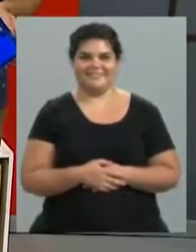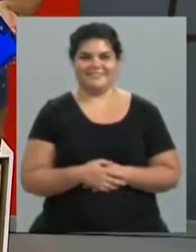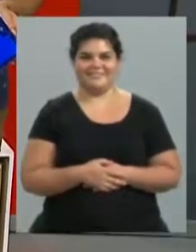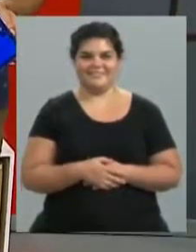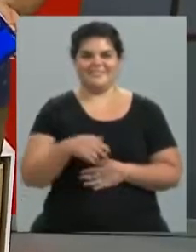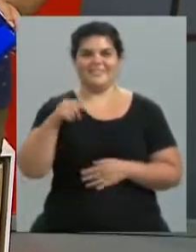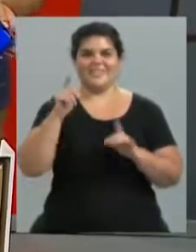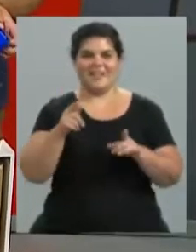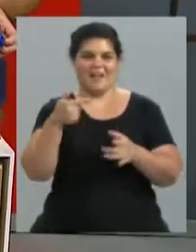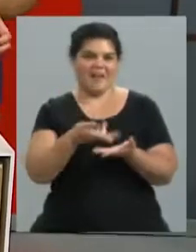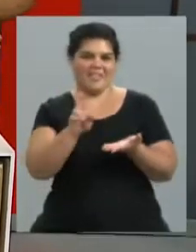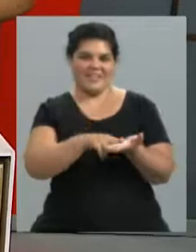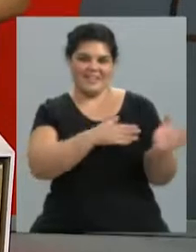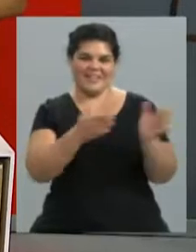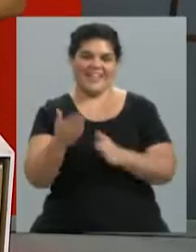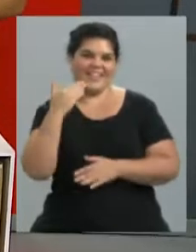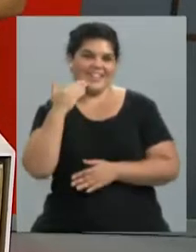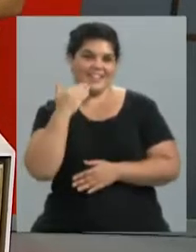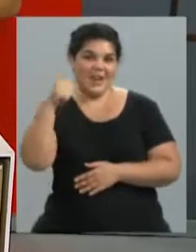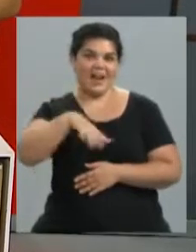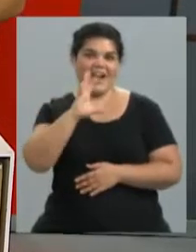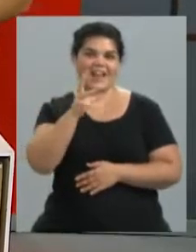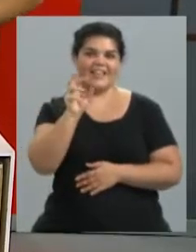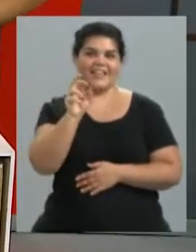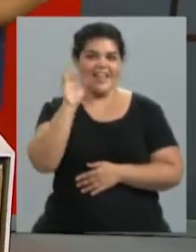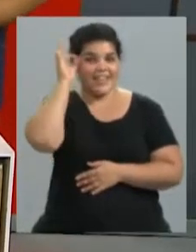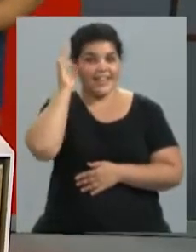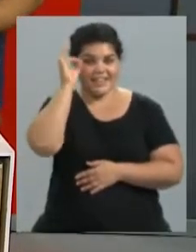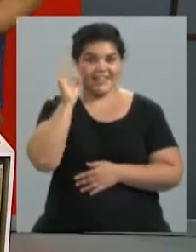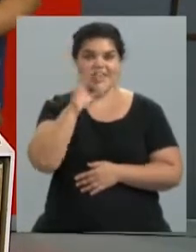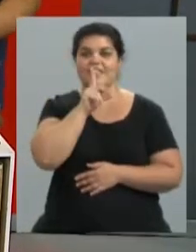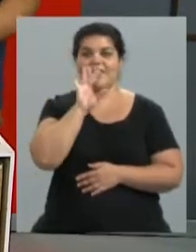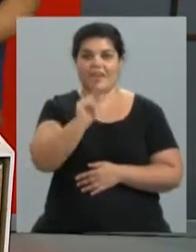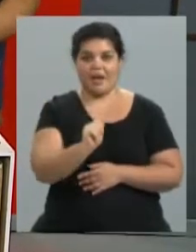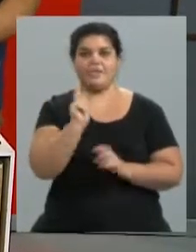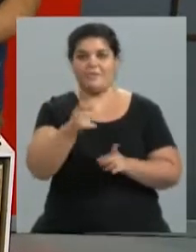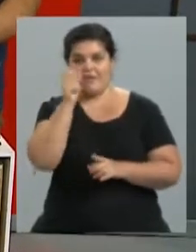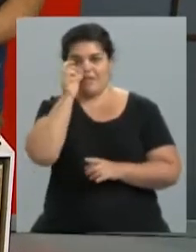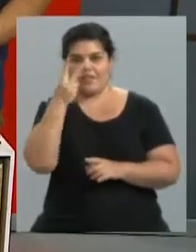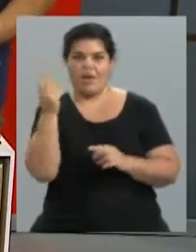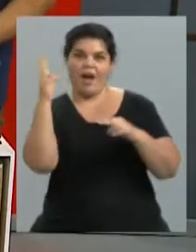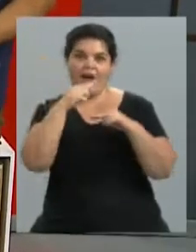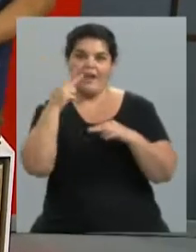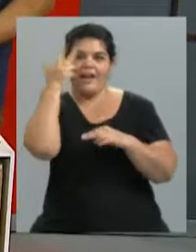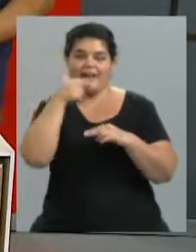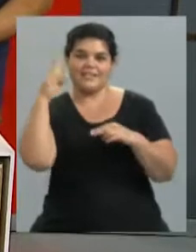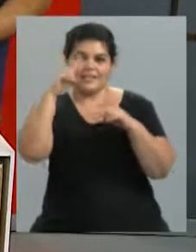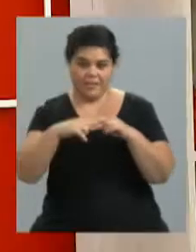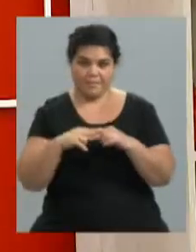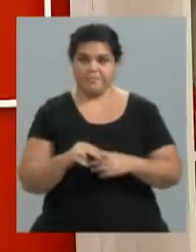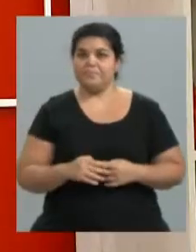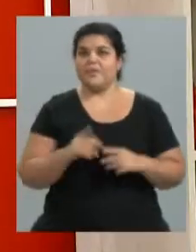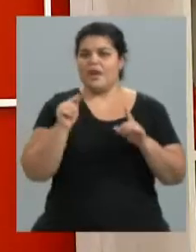Bueno, ya estamos de vuelta en un nuevo bloque de Atardecidos, Canal 30 de la televisión digital abierta, 22 de Supercanal HD. Vamos a hablar en este